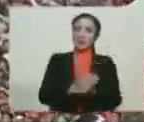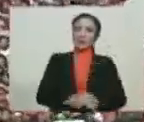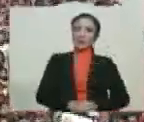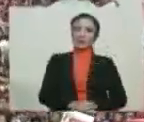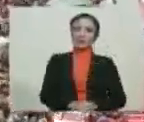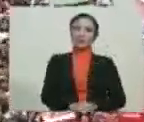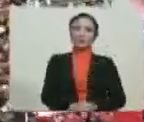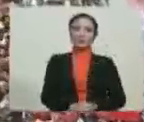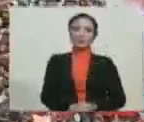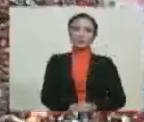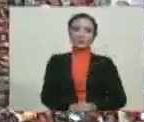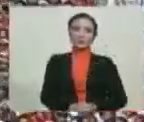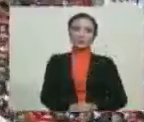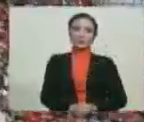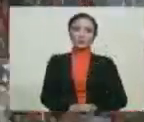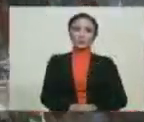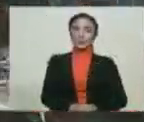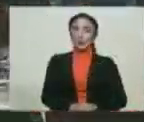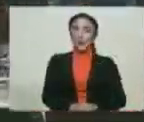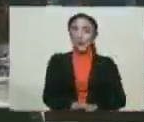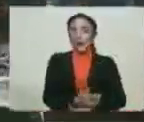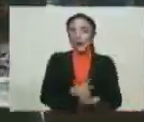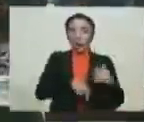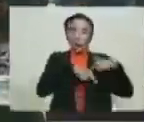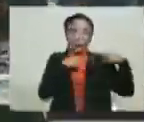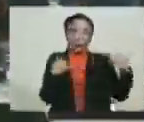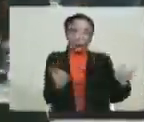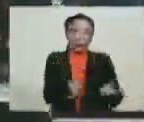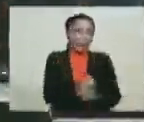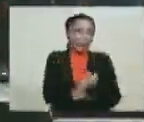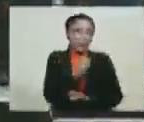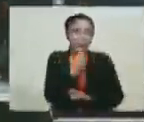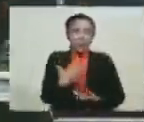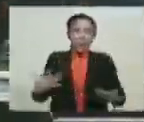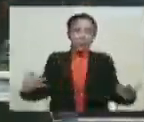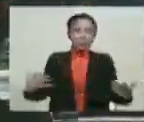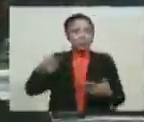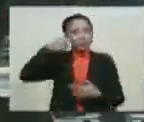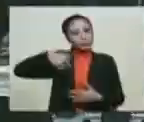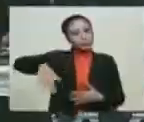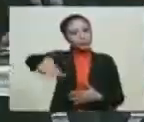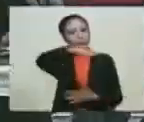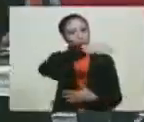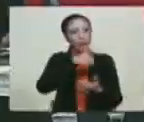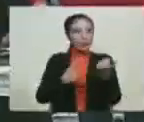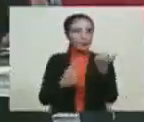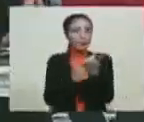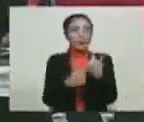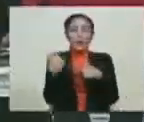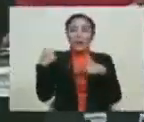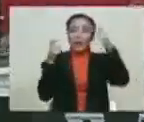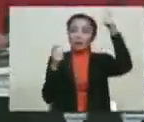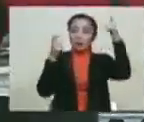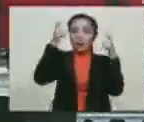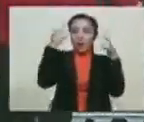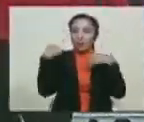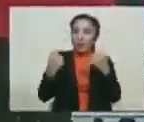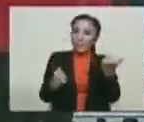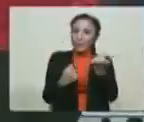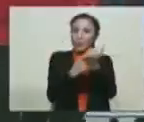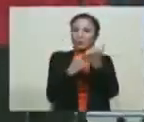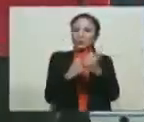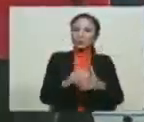el llano venezolano tiene un corazón gigante y con el comandante hugo chávez el llano venezolano